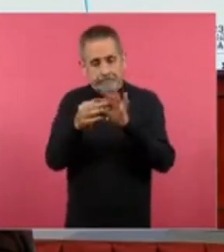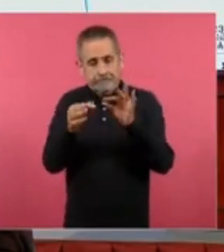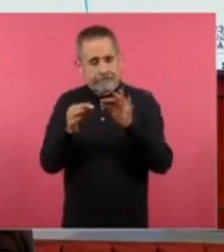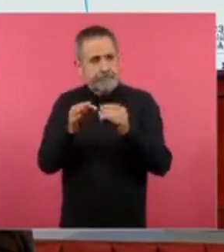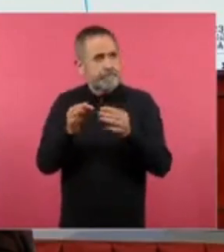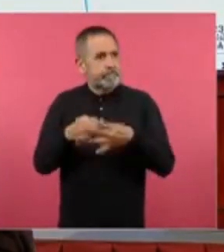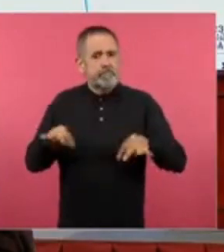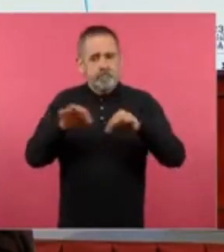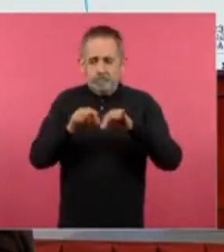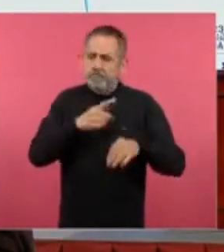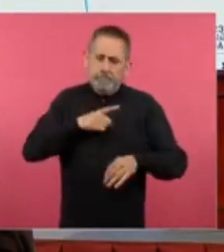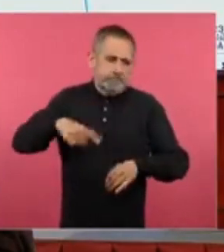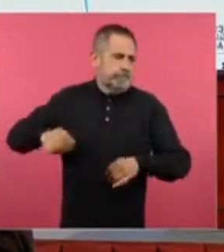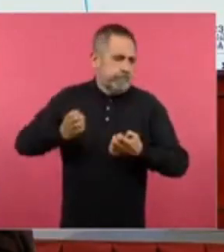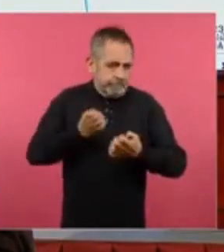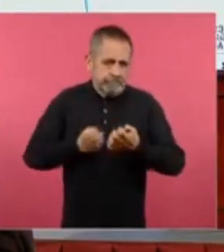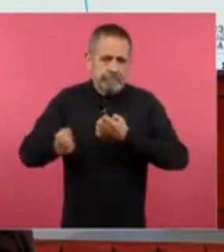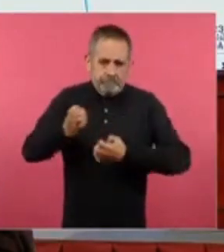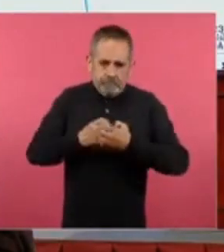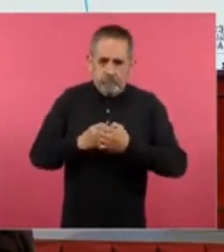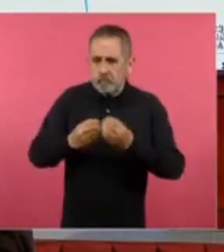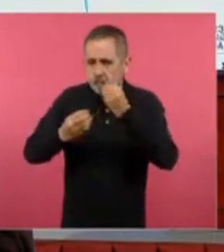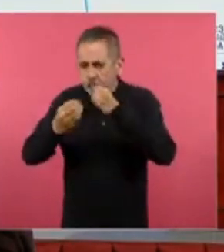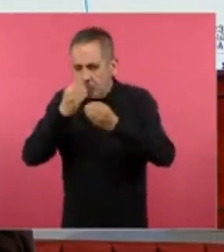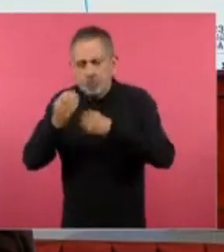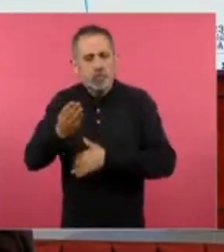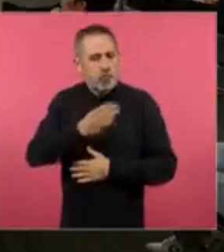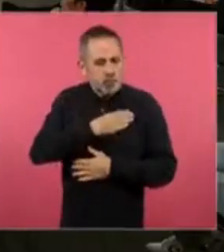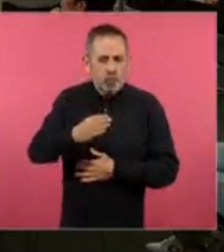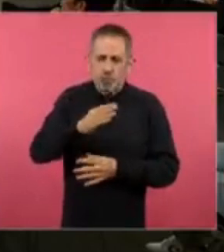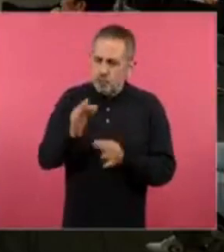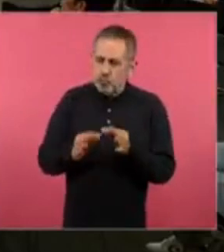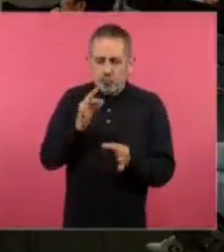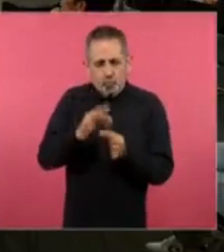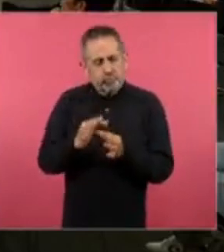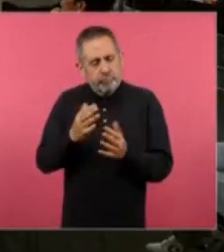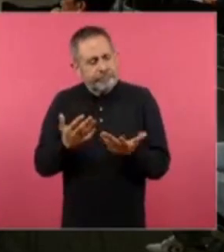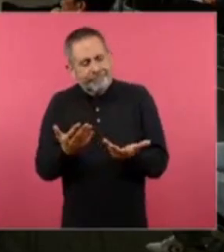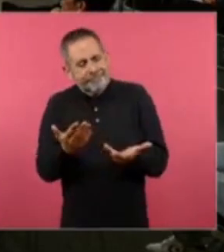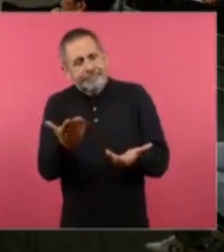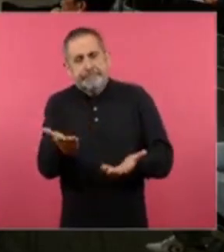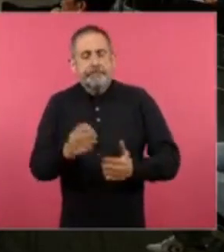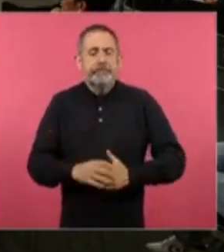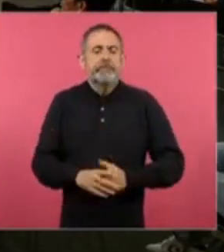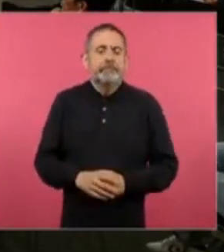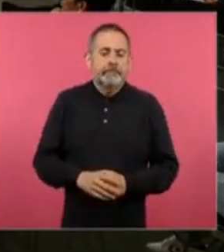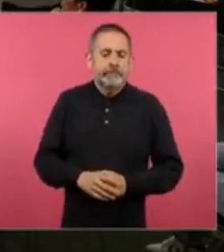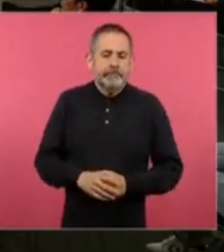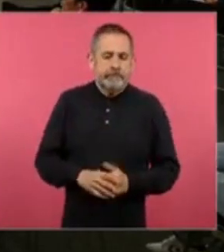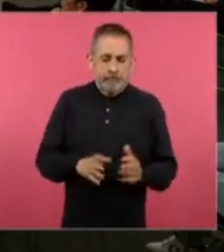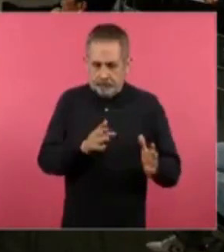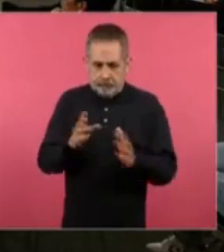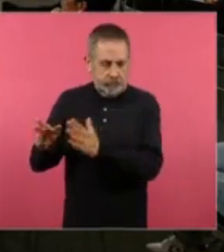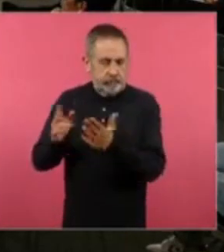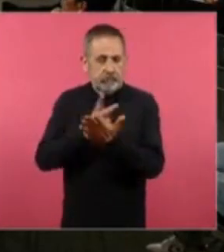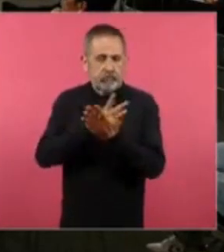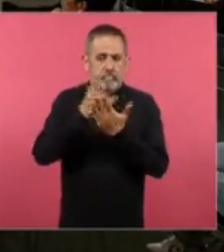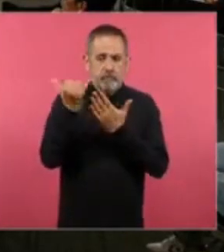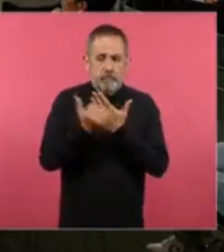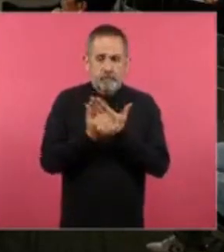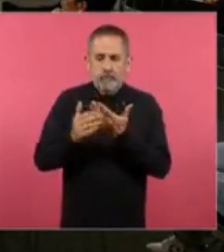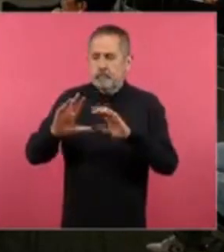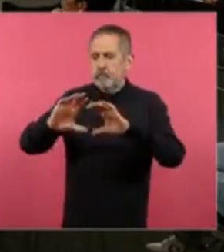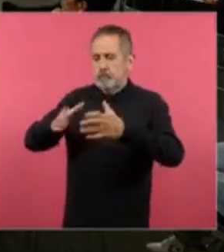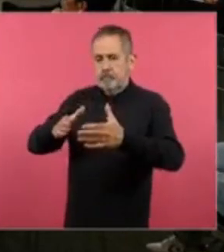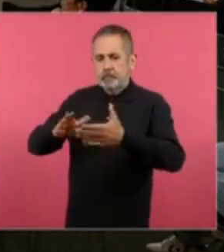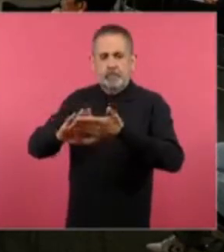hacer ejercicio, de llevar una vida saludable, etc. Un proyecto comunitario, les